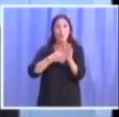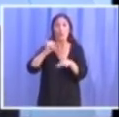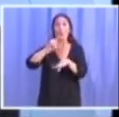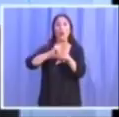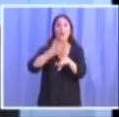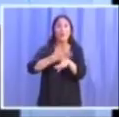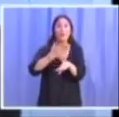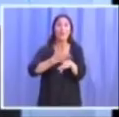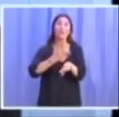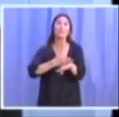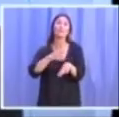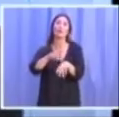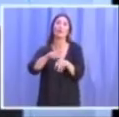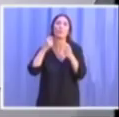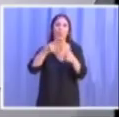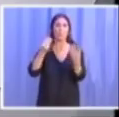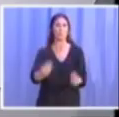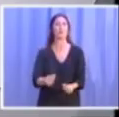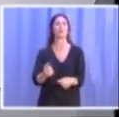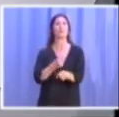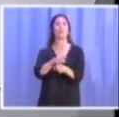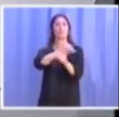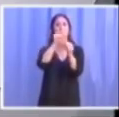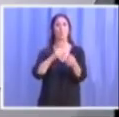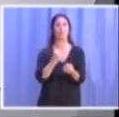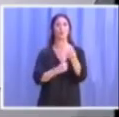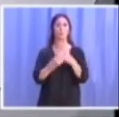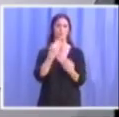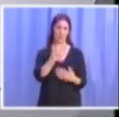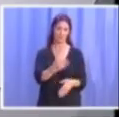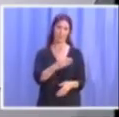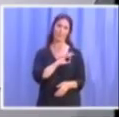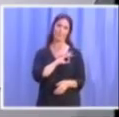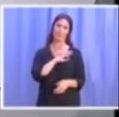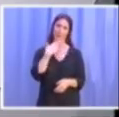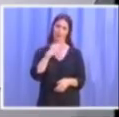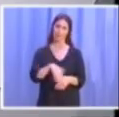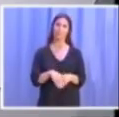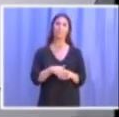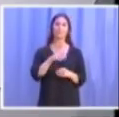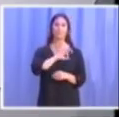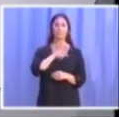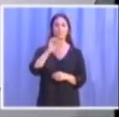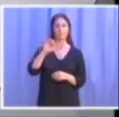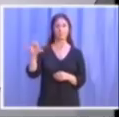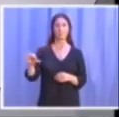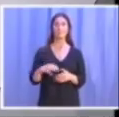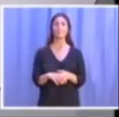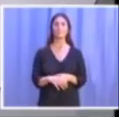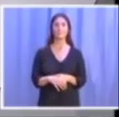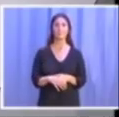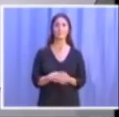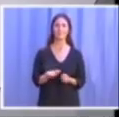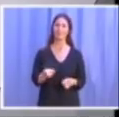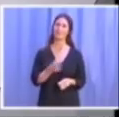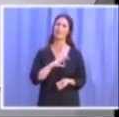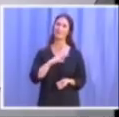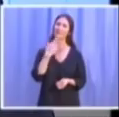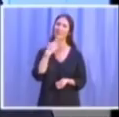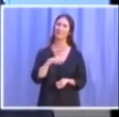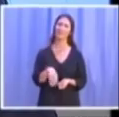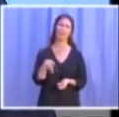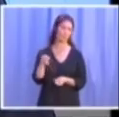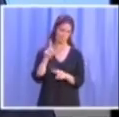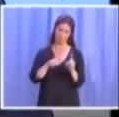eso generará puestos de trabajo. Ese es el modelo económico. Muchas gracias, señor Cuenca. Gracias a usted. Señor Pérez. Señor Cuenca, usted